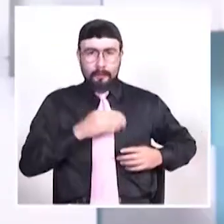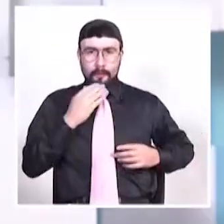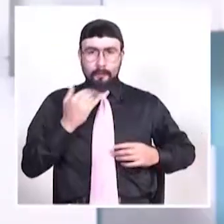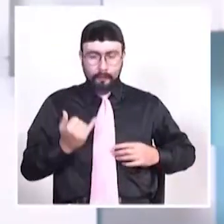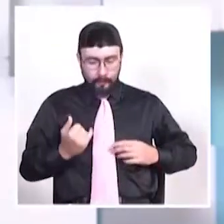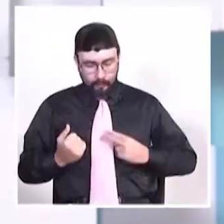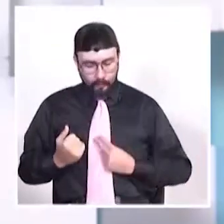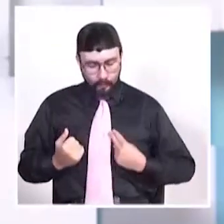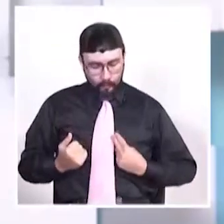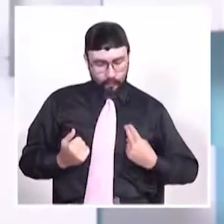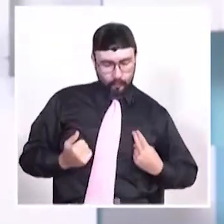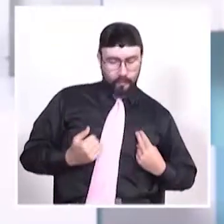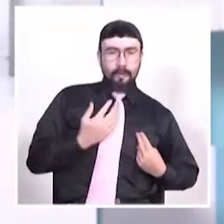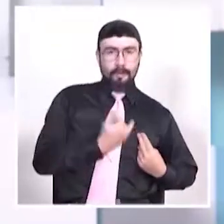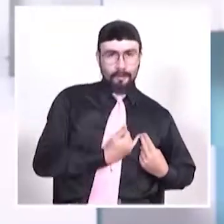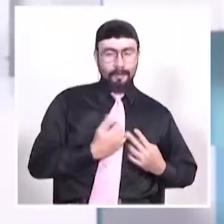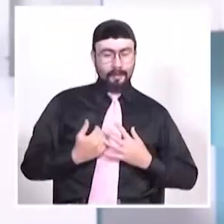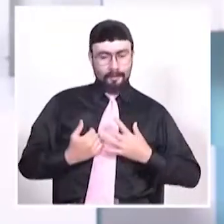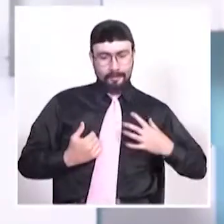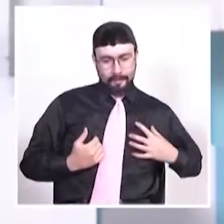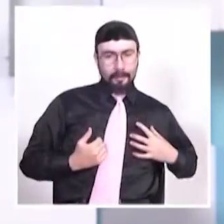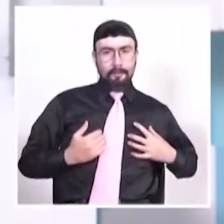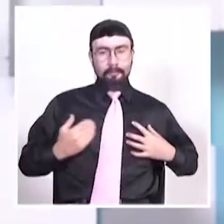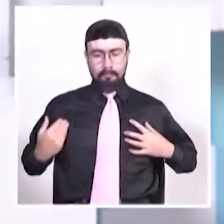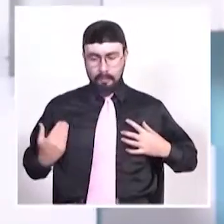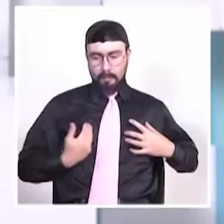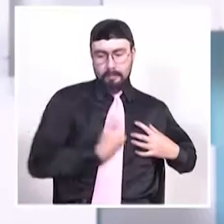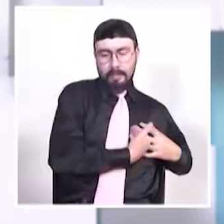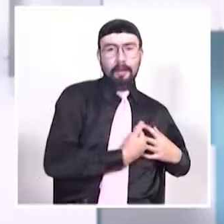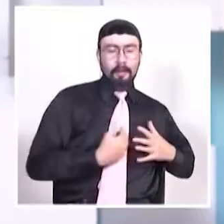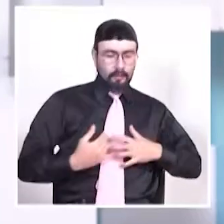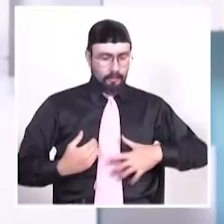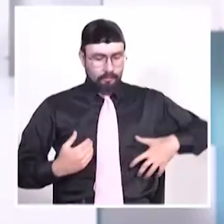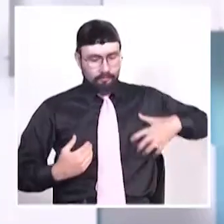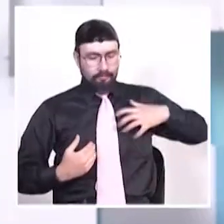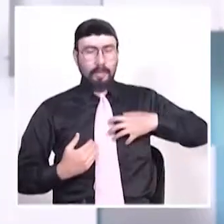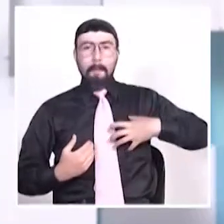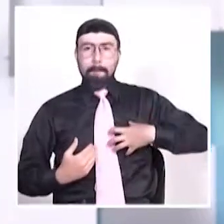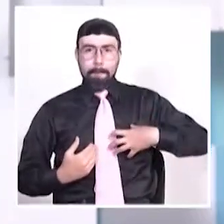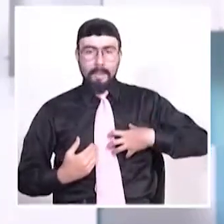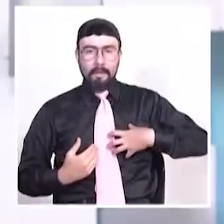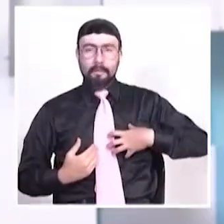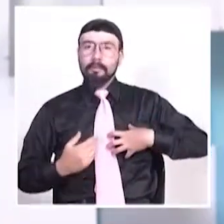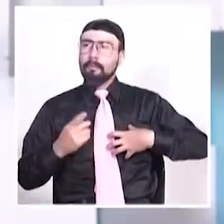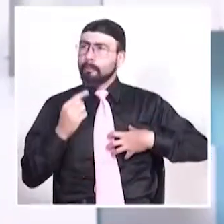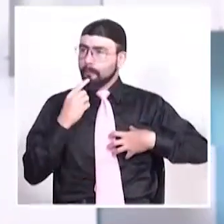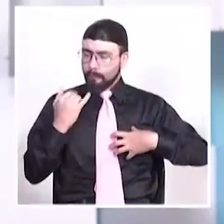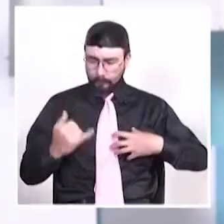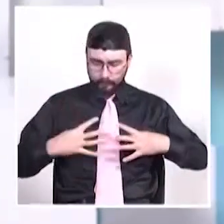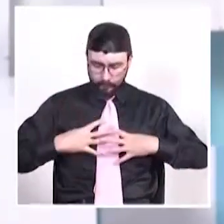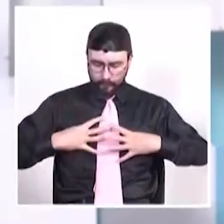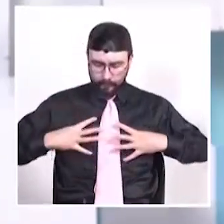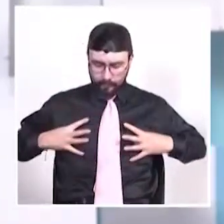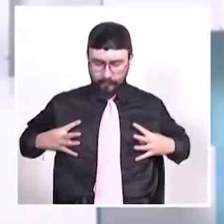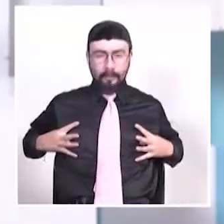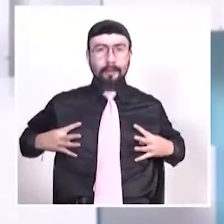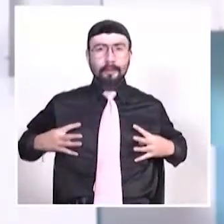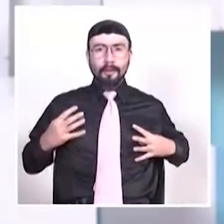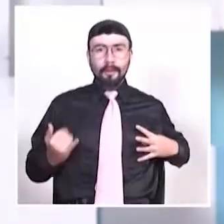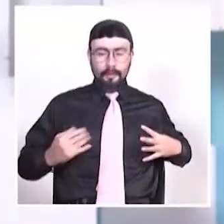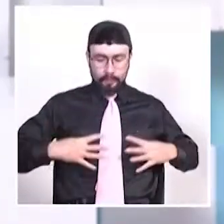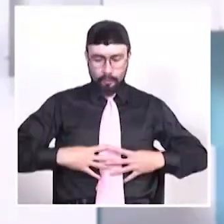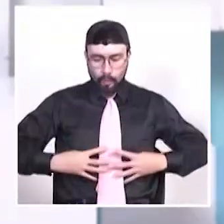2/3 partes a la izquierda y 1/3 parte a la derecha, en relación también con los cartílagos costales de las